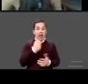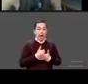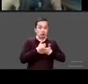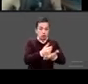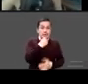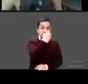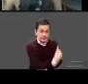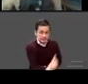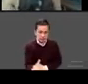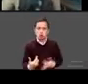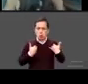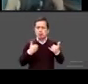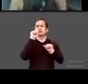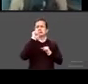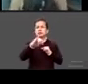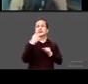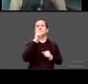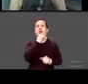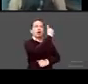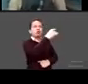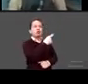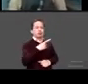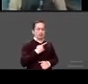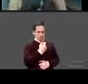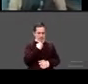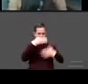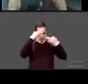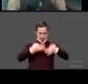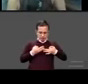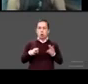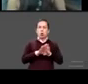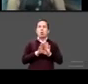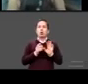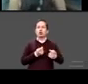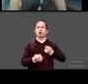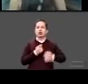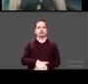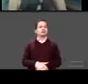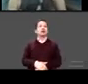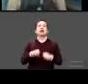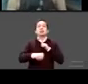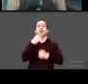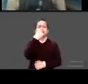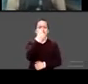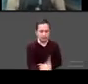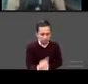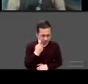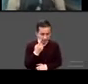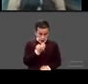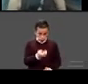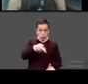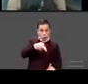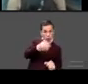esas habilidades. Tenemos que ayudarles a niñas y niños a que sepan cómo se llama ese sentimiento, qué implica ese sentimiento